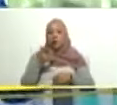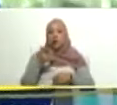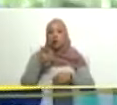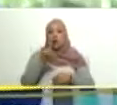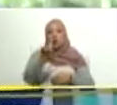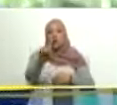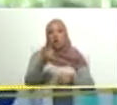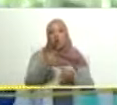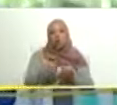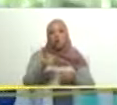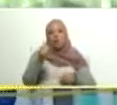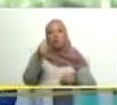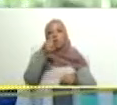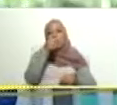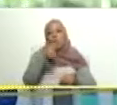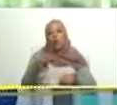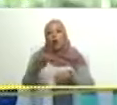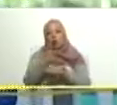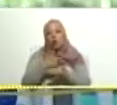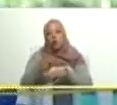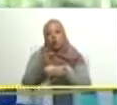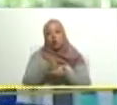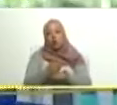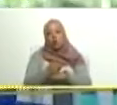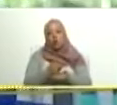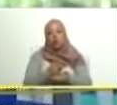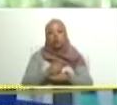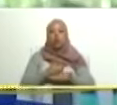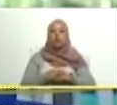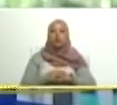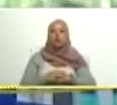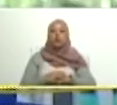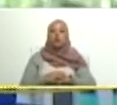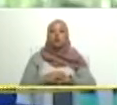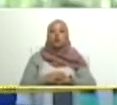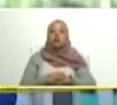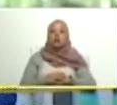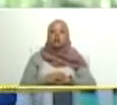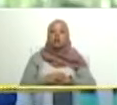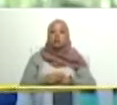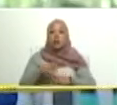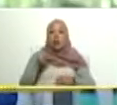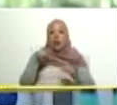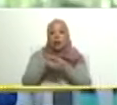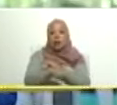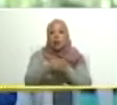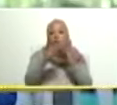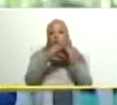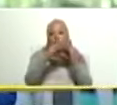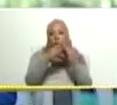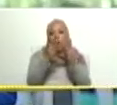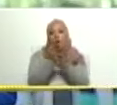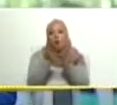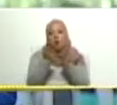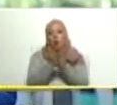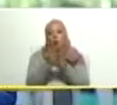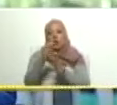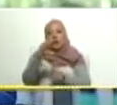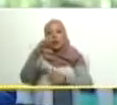1 por 10, bricomiles. Y le hemos entrado a escuelas, liceos, ambulatorios,